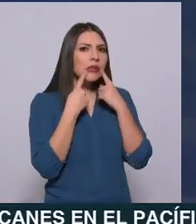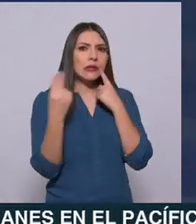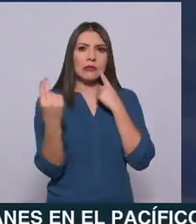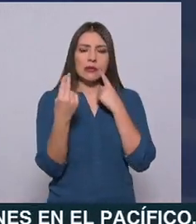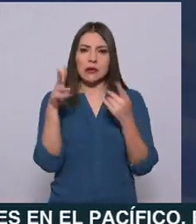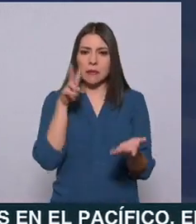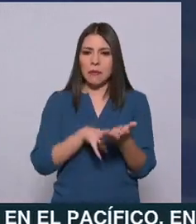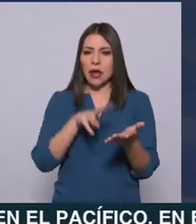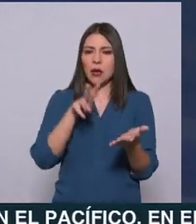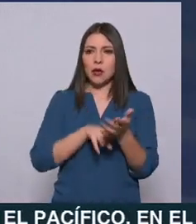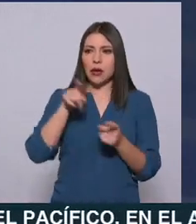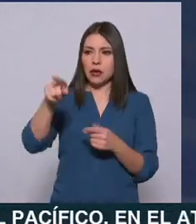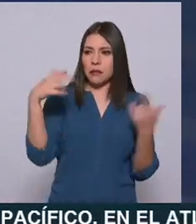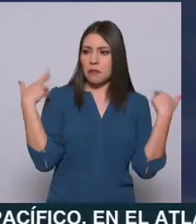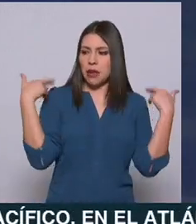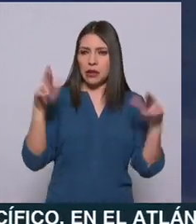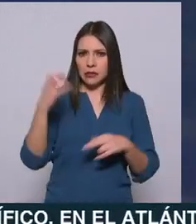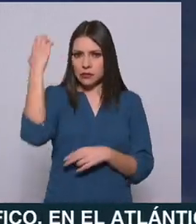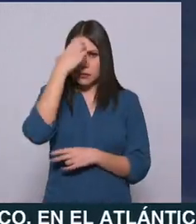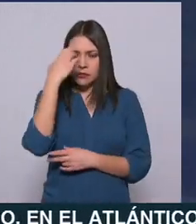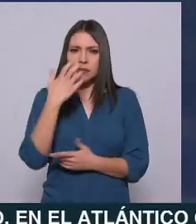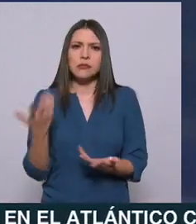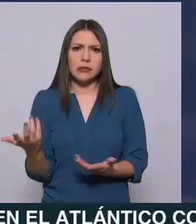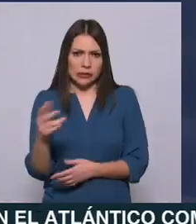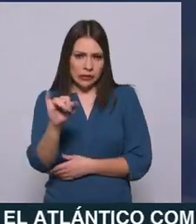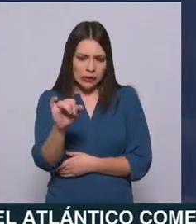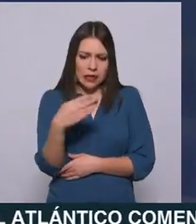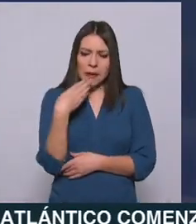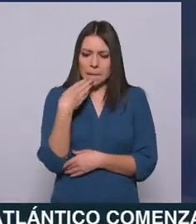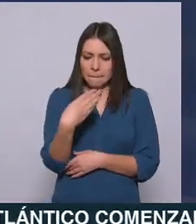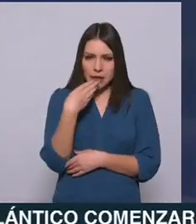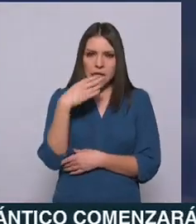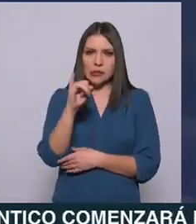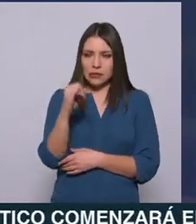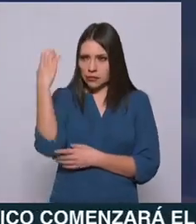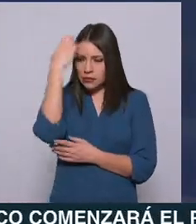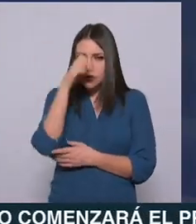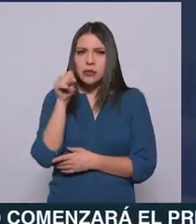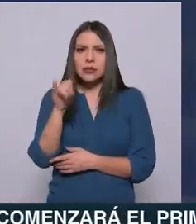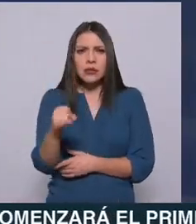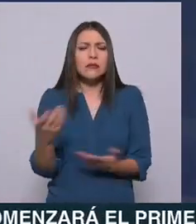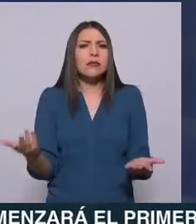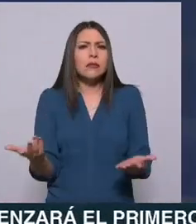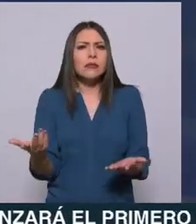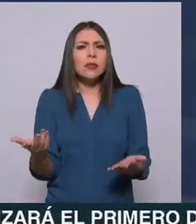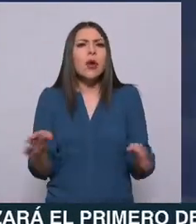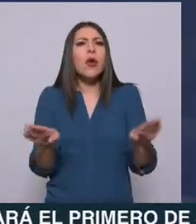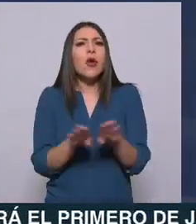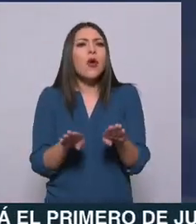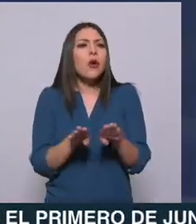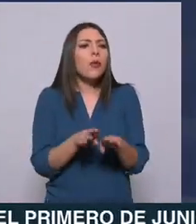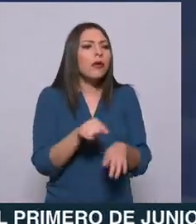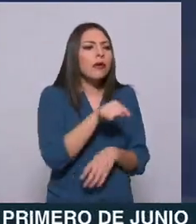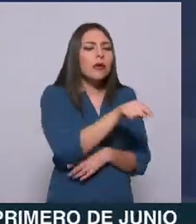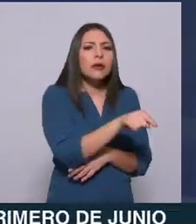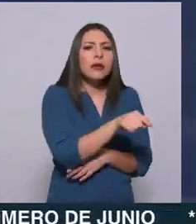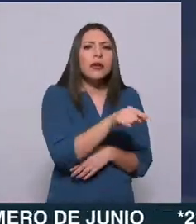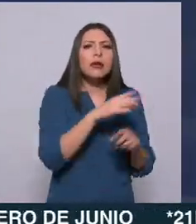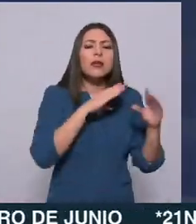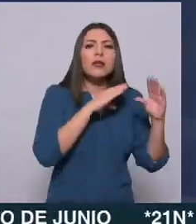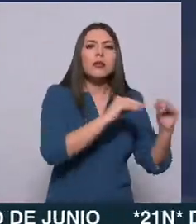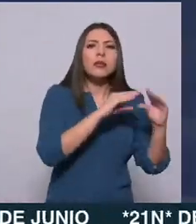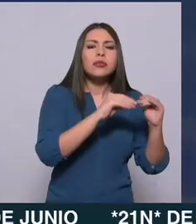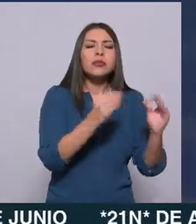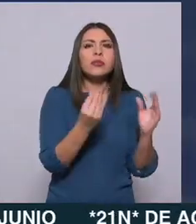que lo evaluemos, pero ¿y la formación? Sí. ¿Y la capacitación? ¿Cómo vamos a evaluar a alguien que no le damos